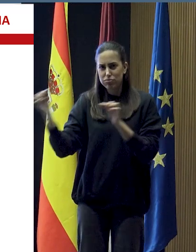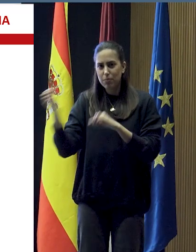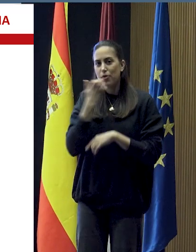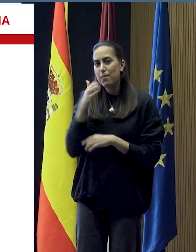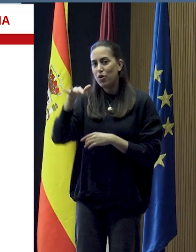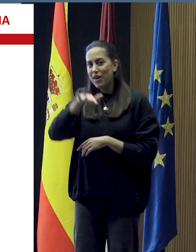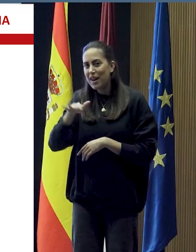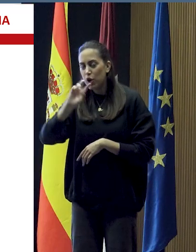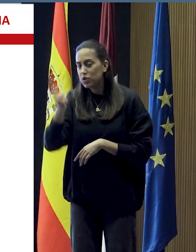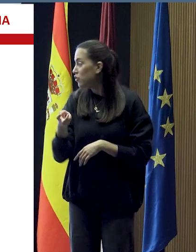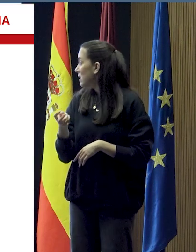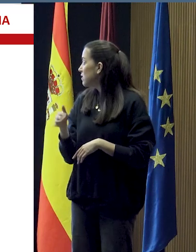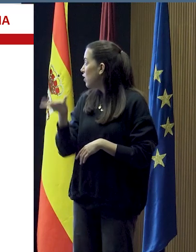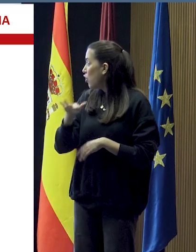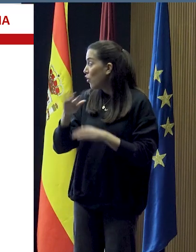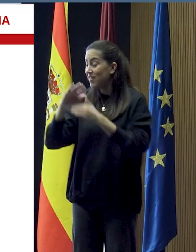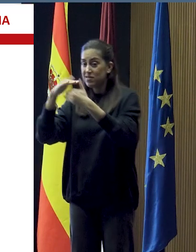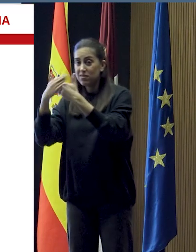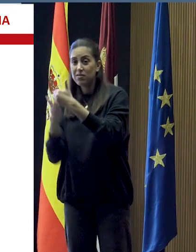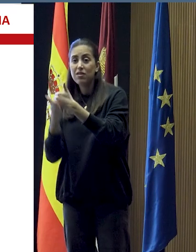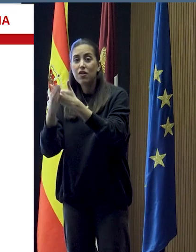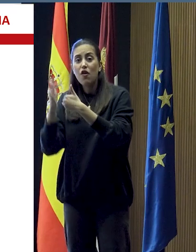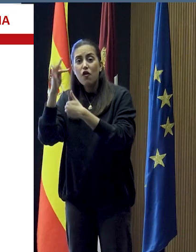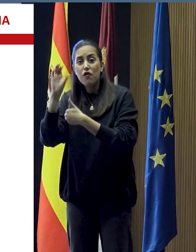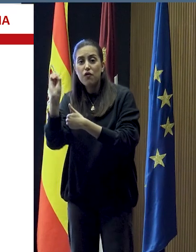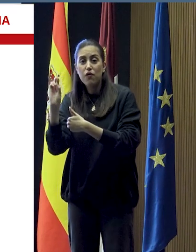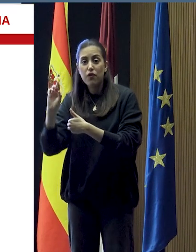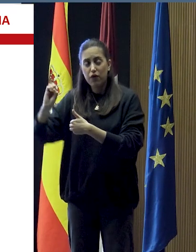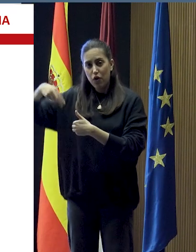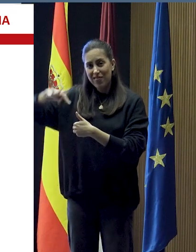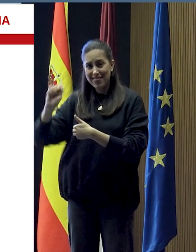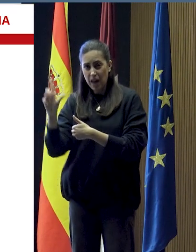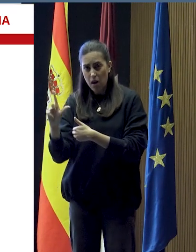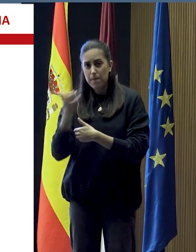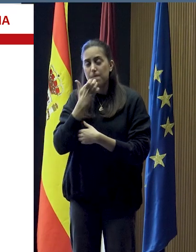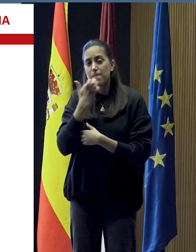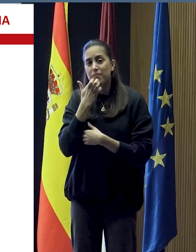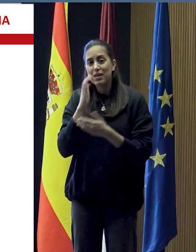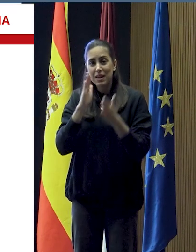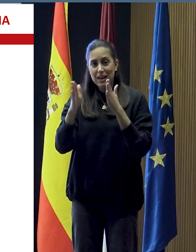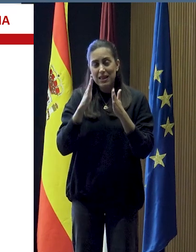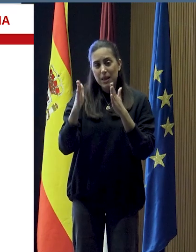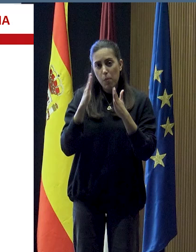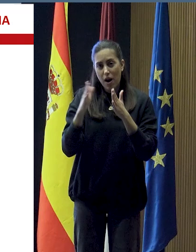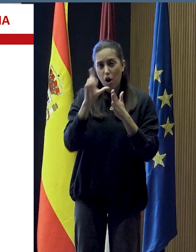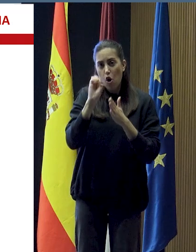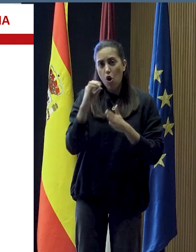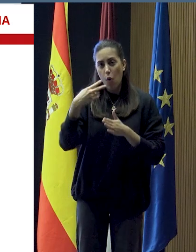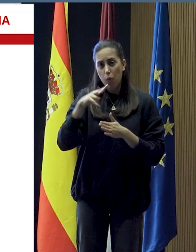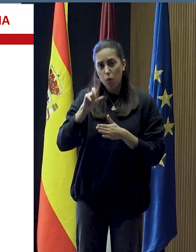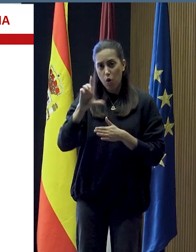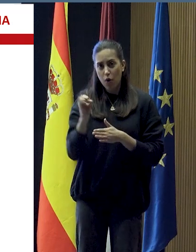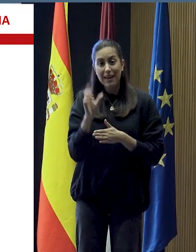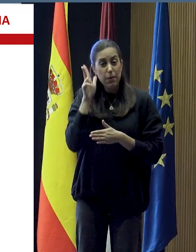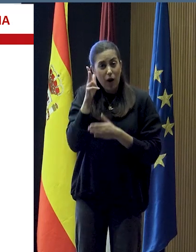que están en esta parte anterior del cerebro, en lo que llamamos la corteza frontal. Regiones dentro del lóbulo temporal, que hemos dicho que era donde estaba el hipocampo,